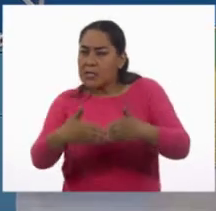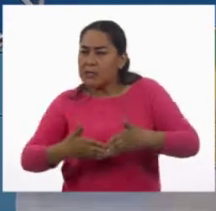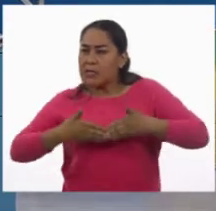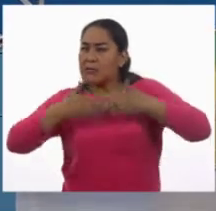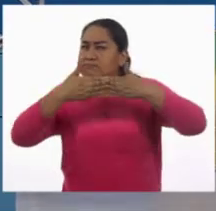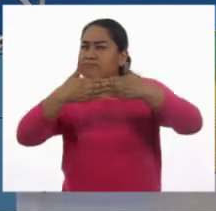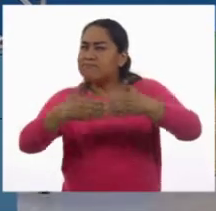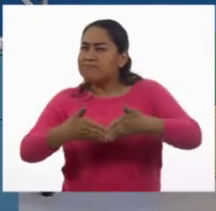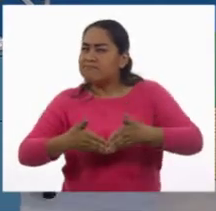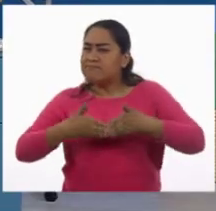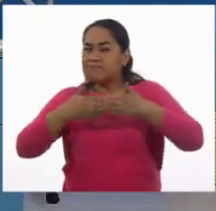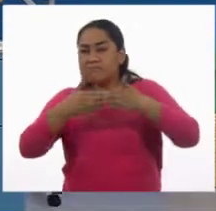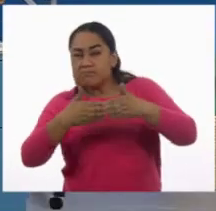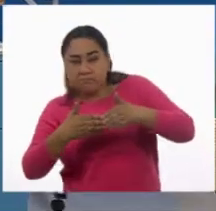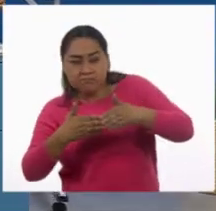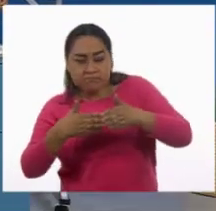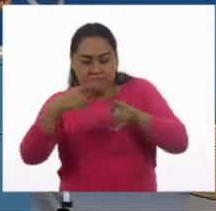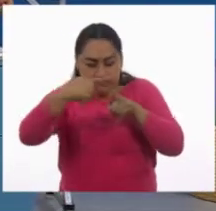el